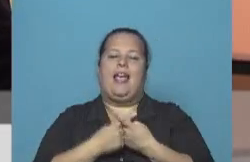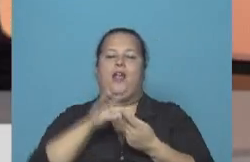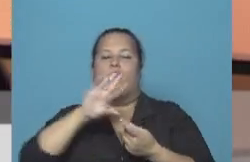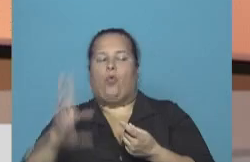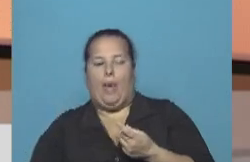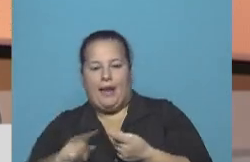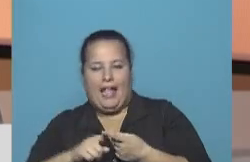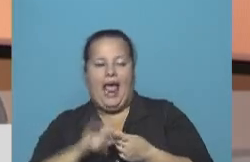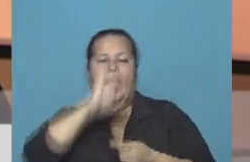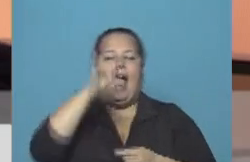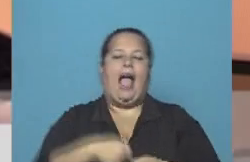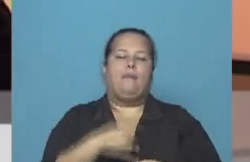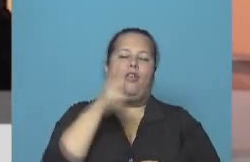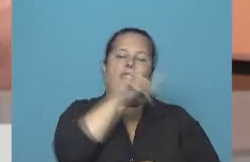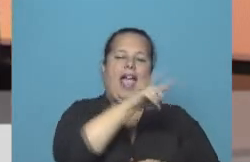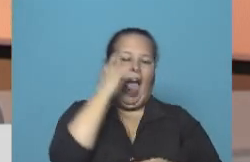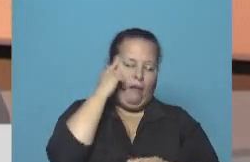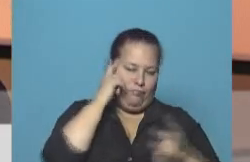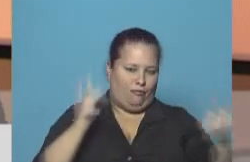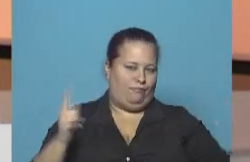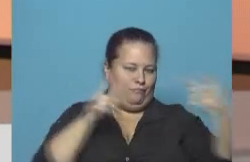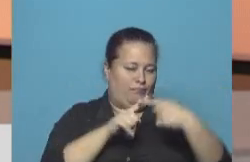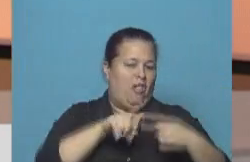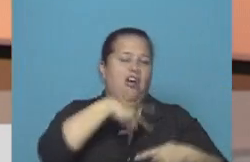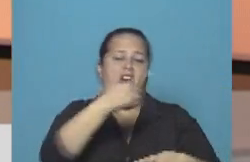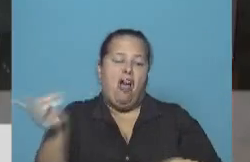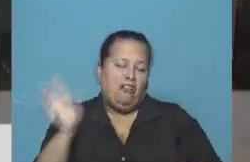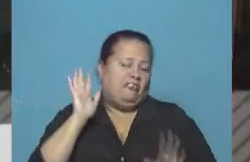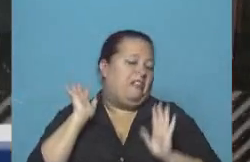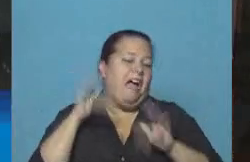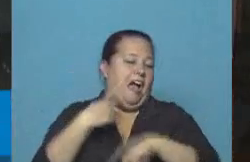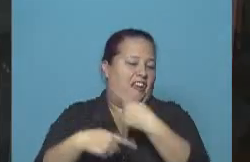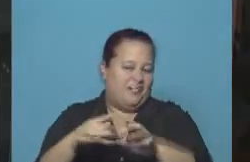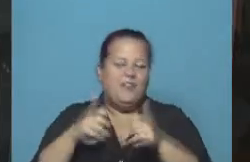copa sudamericana el campeón de japón viene el resto gracias